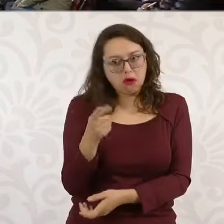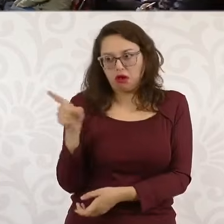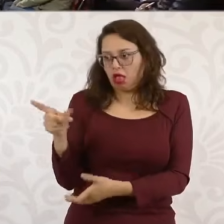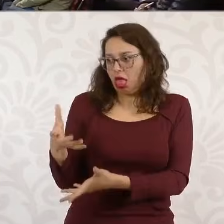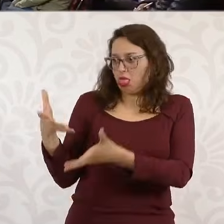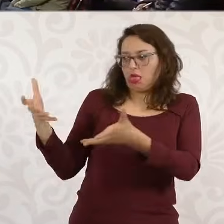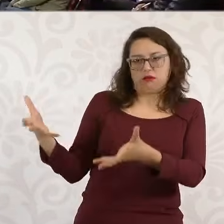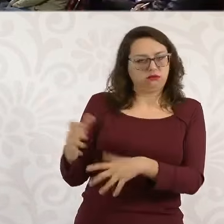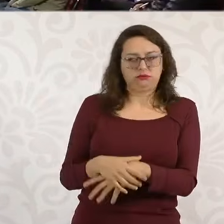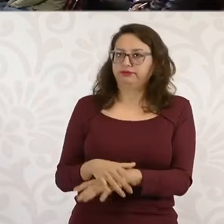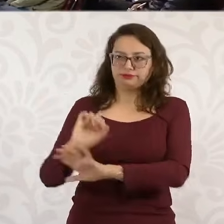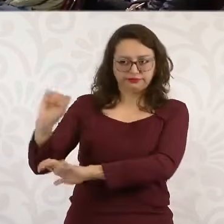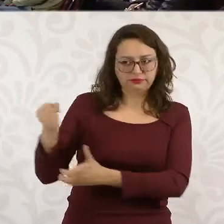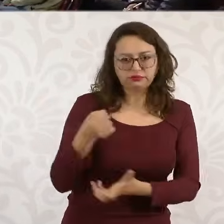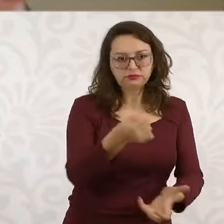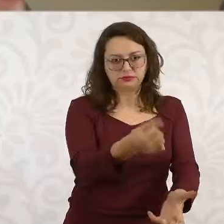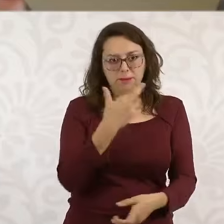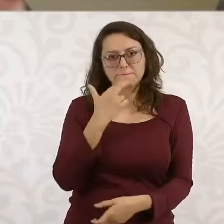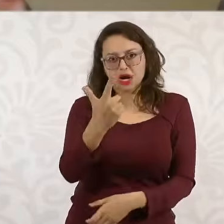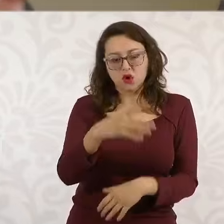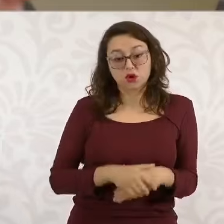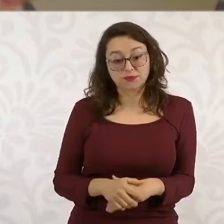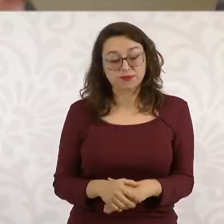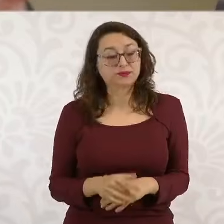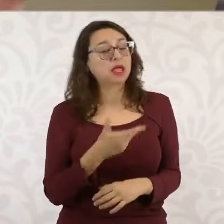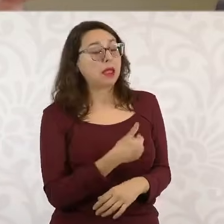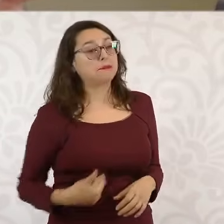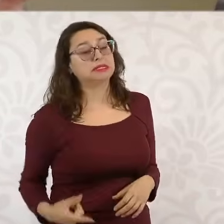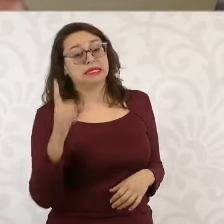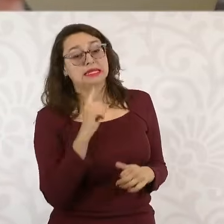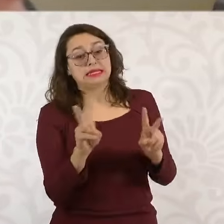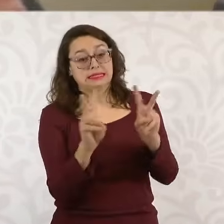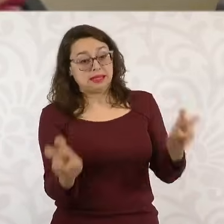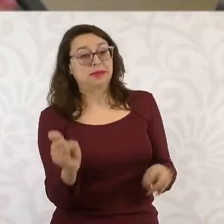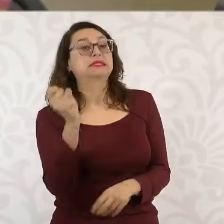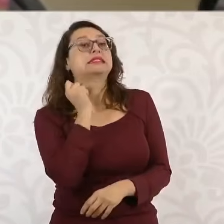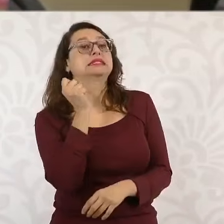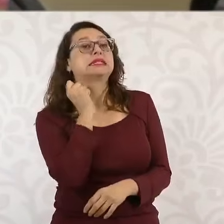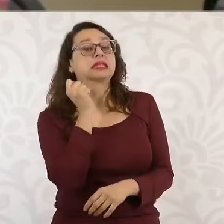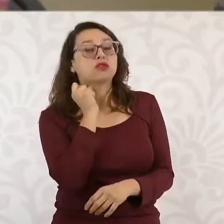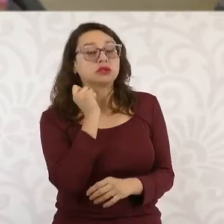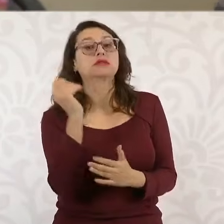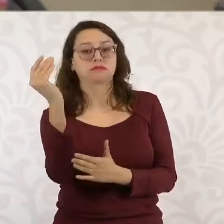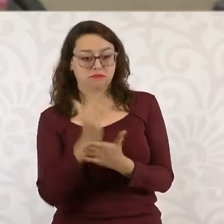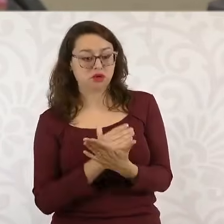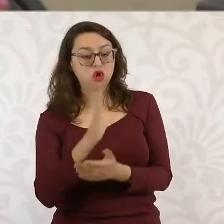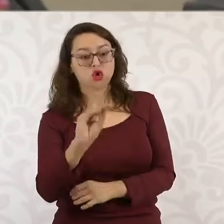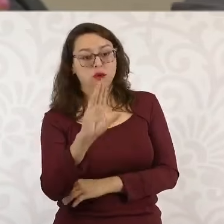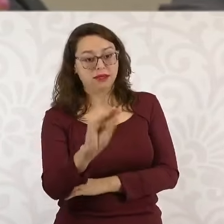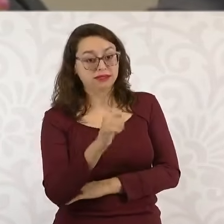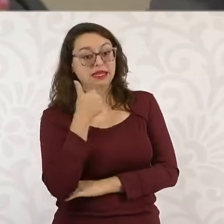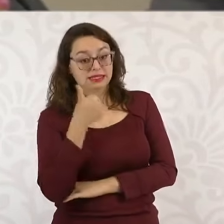Presidenta, y en el caso de esta disminución de senadores, si bien entiendo pasa a ser 96, este es el punto que